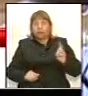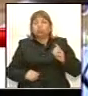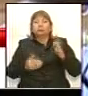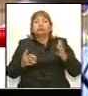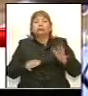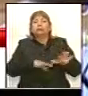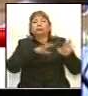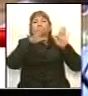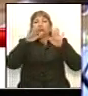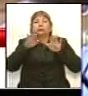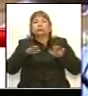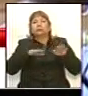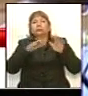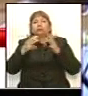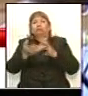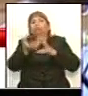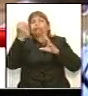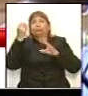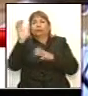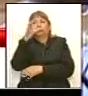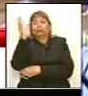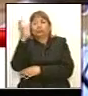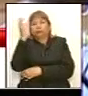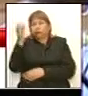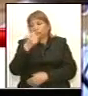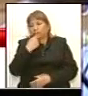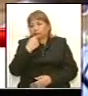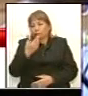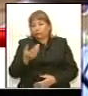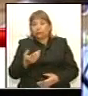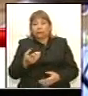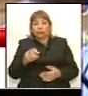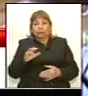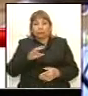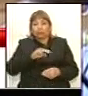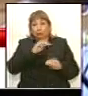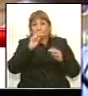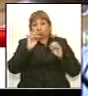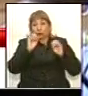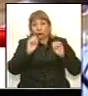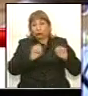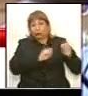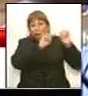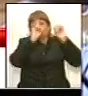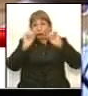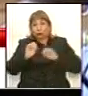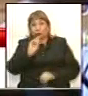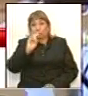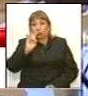tsunami porque quitaron la alarma, la gente se había salvado. Pero el tsunami se lo sacaron encima.